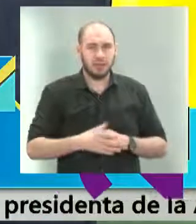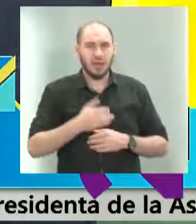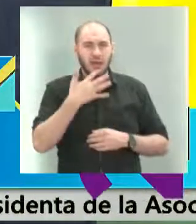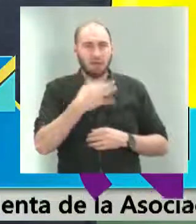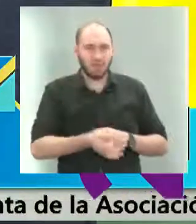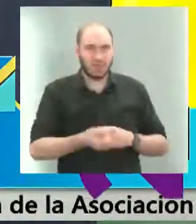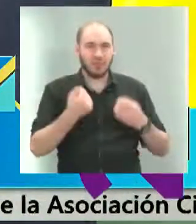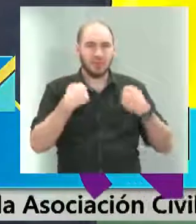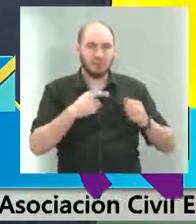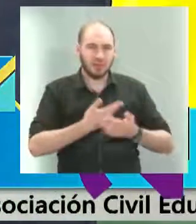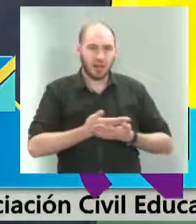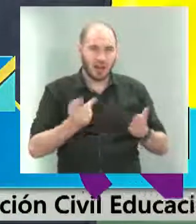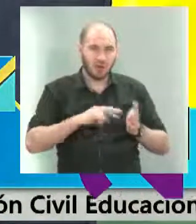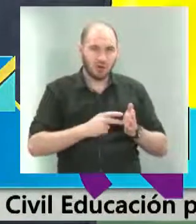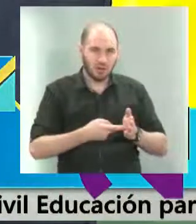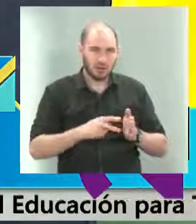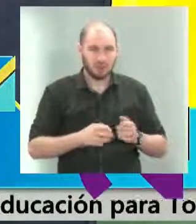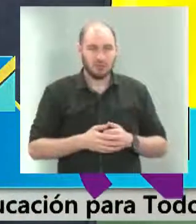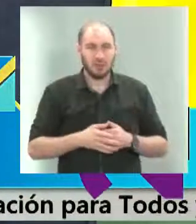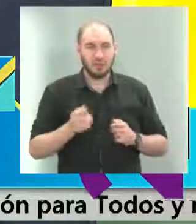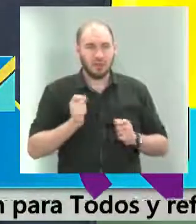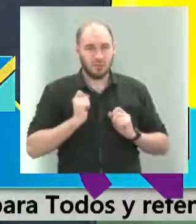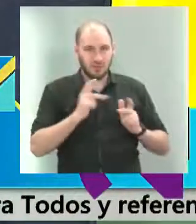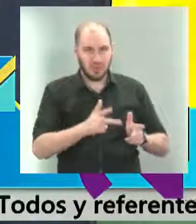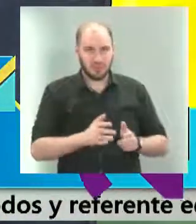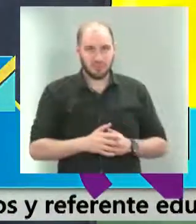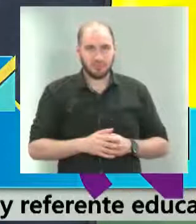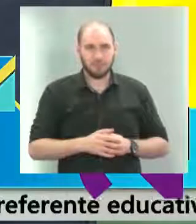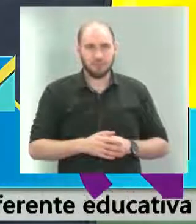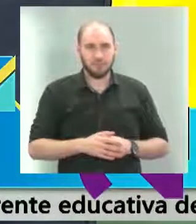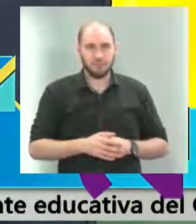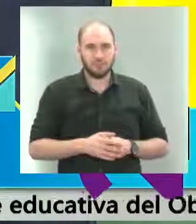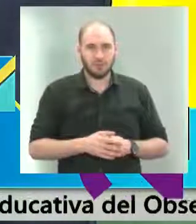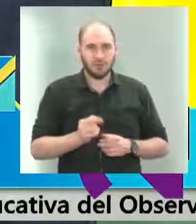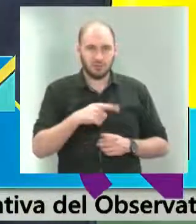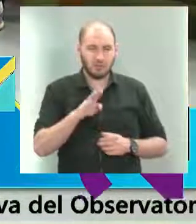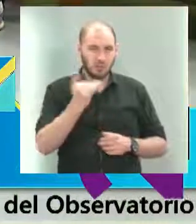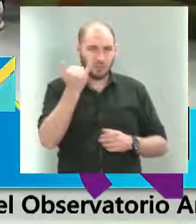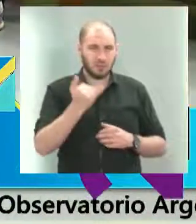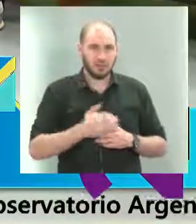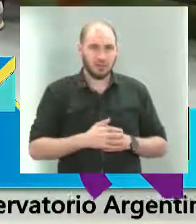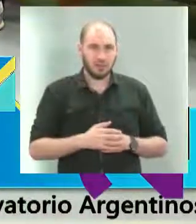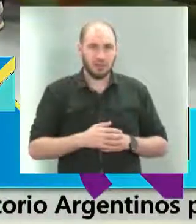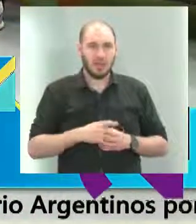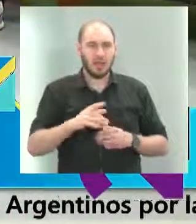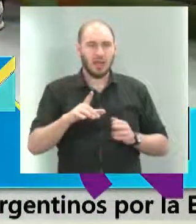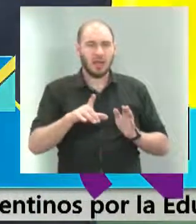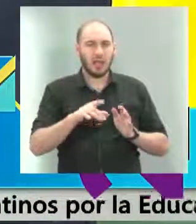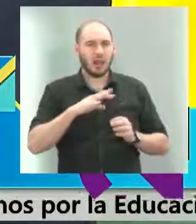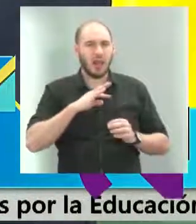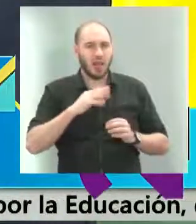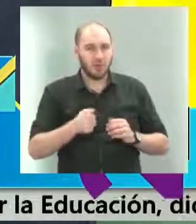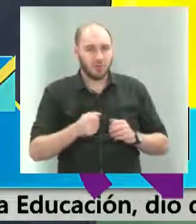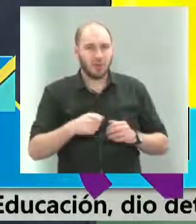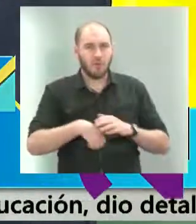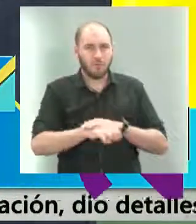que en los deportes en general hay problemas. Yo te voy a decir algo que debemos ser conscientes, creo. Uh-huh. Hay delincuencia en el fútbol, no que el